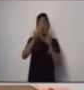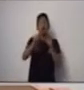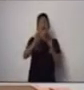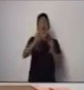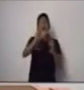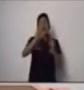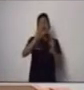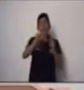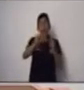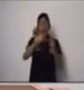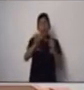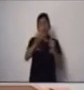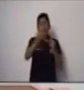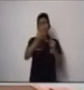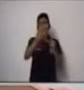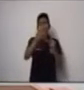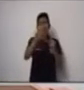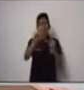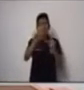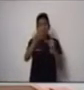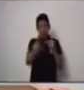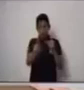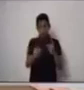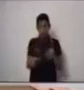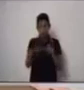ropero salva vidas